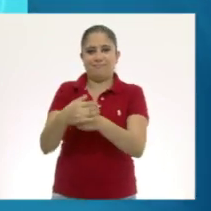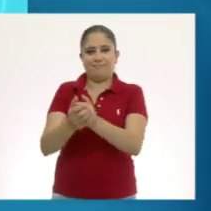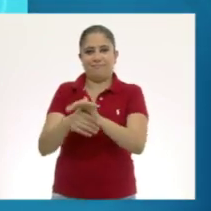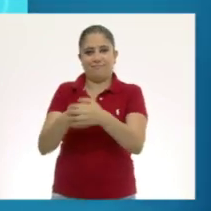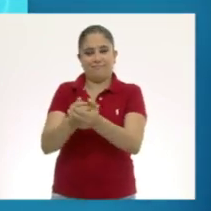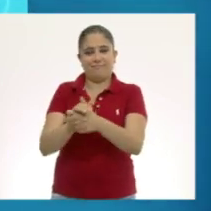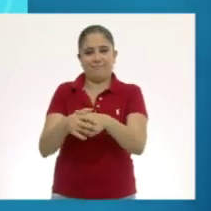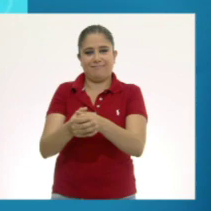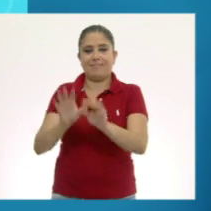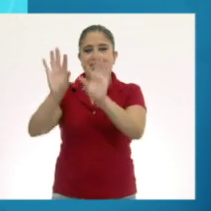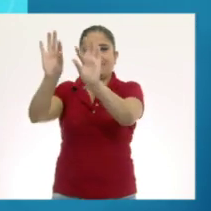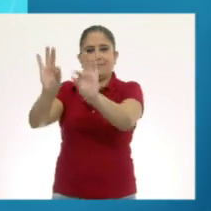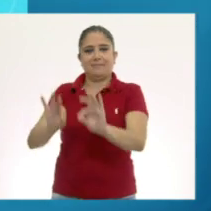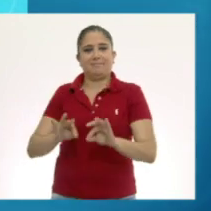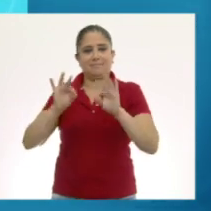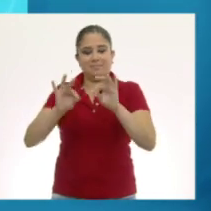agua.